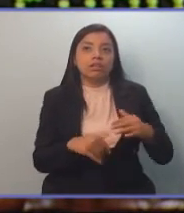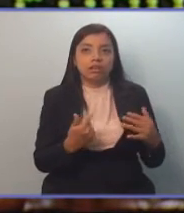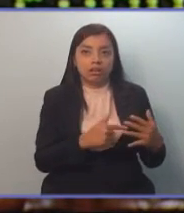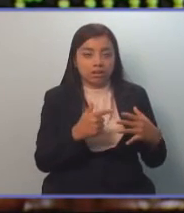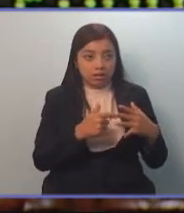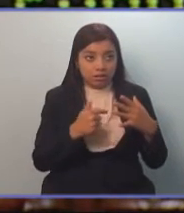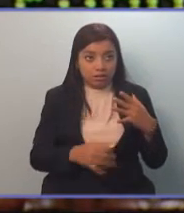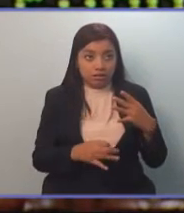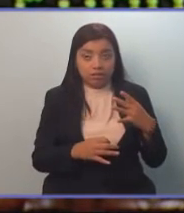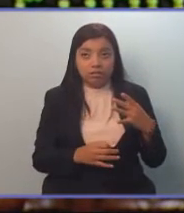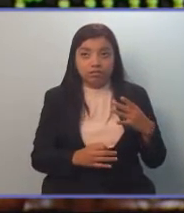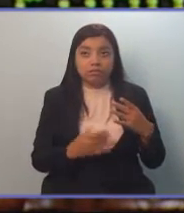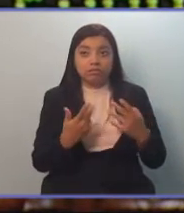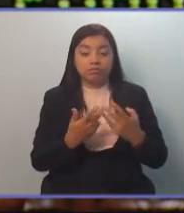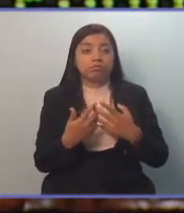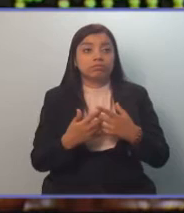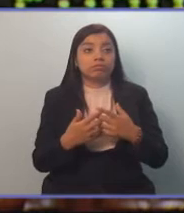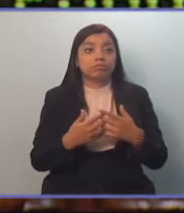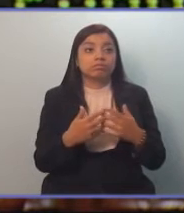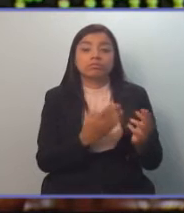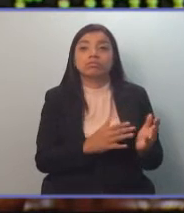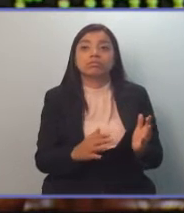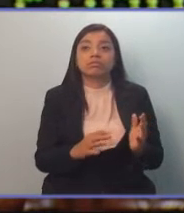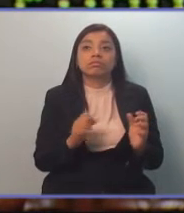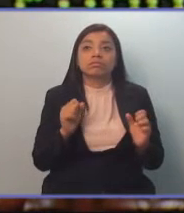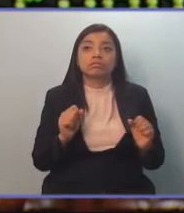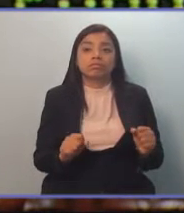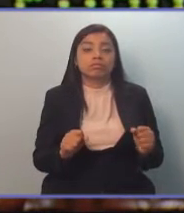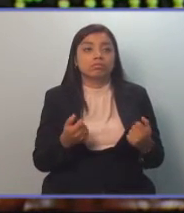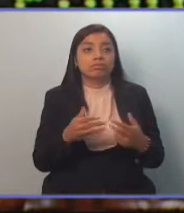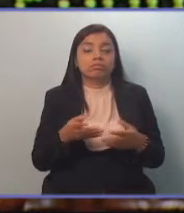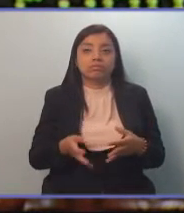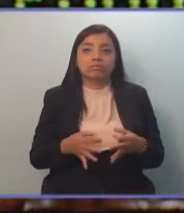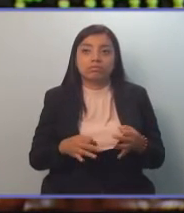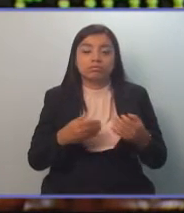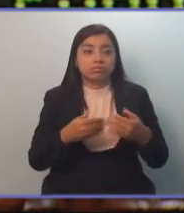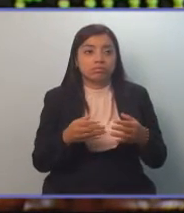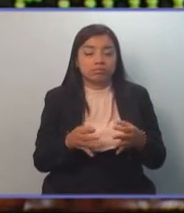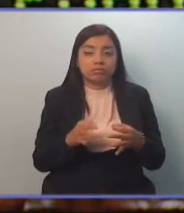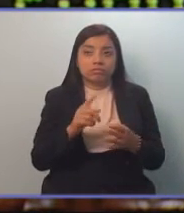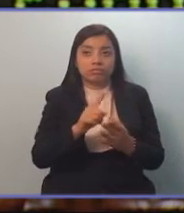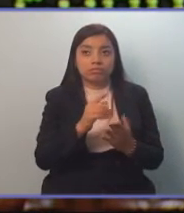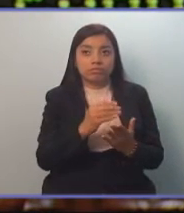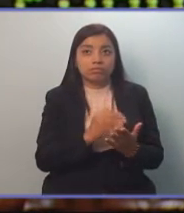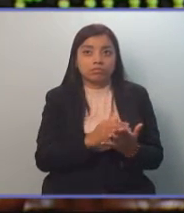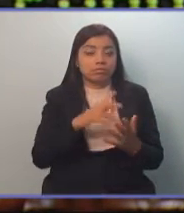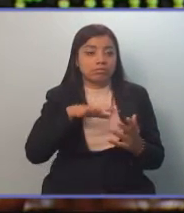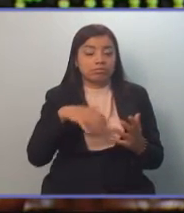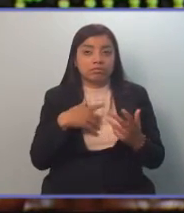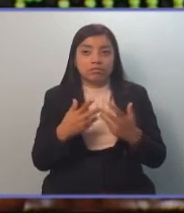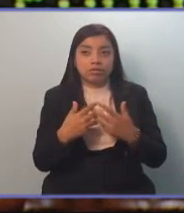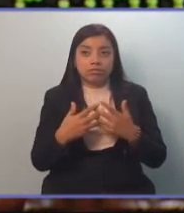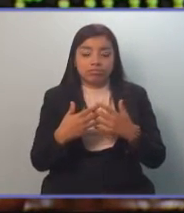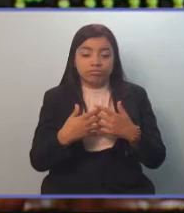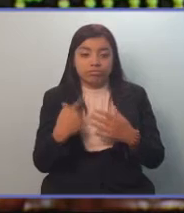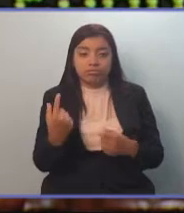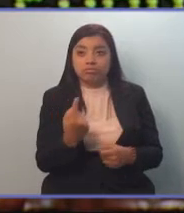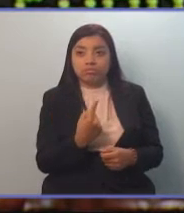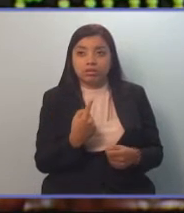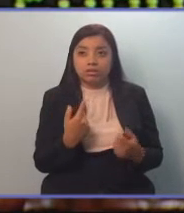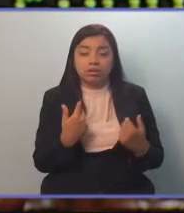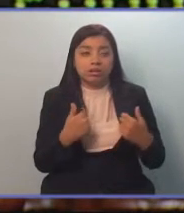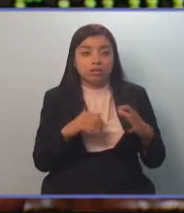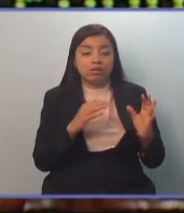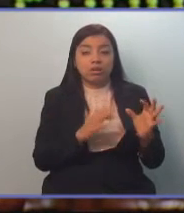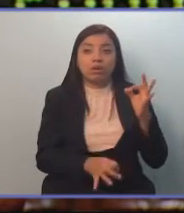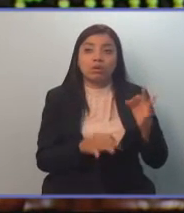la presente ley, las empresas pirotécnicas se clasifican de la manera siguiente. 1. Microempresa, persona natural o jurídica que